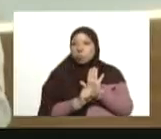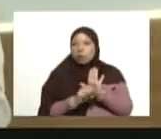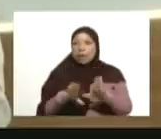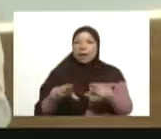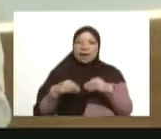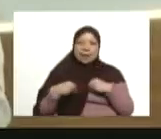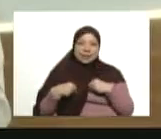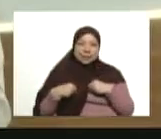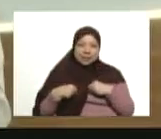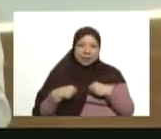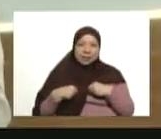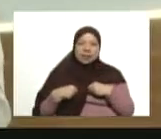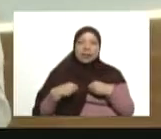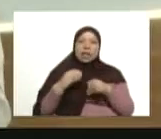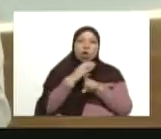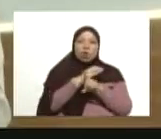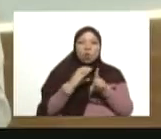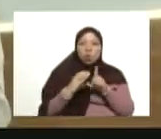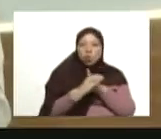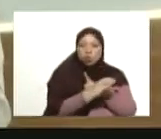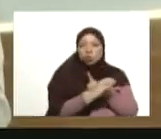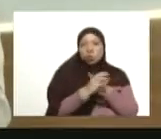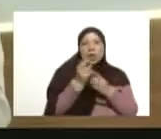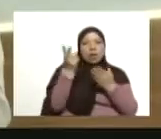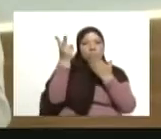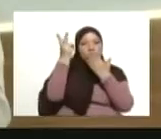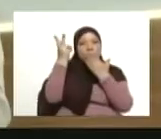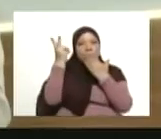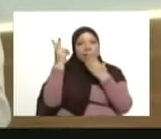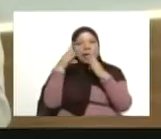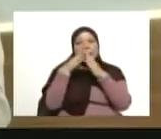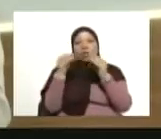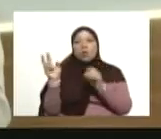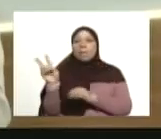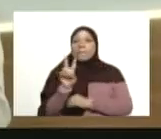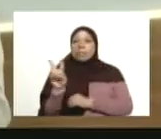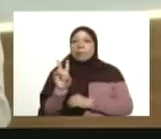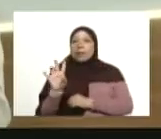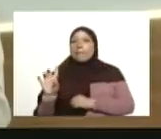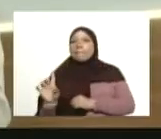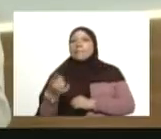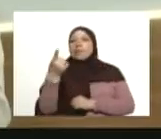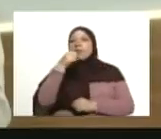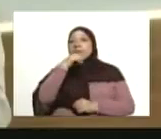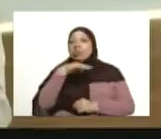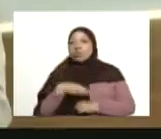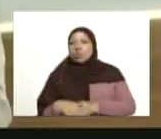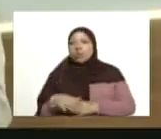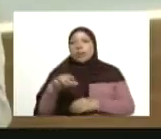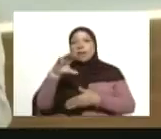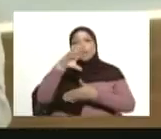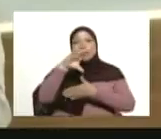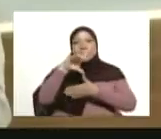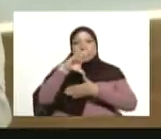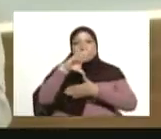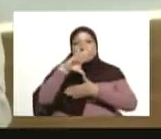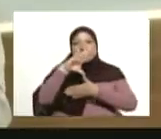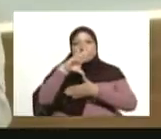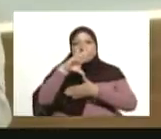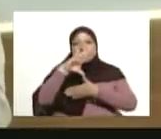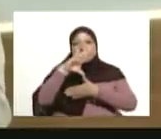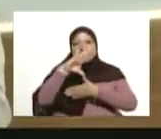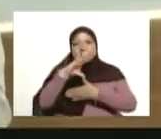carácter plurinacional y multiétnico de Venezuela. Primera en la historia de América.